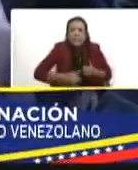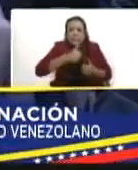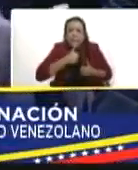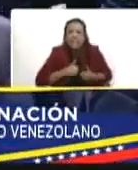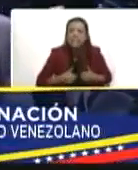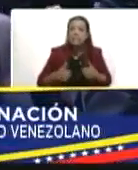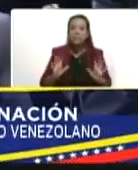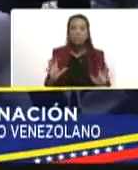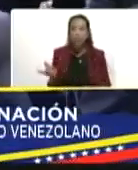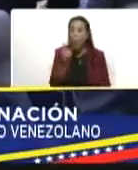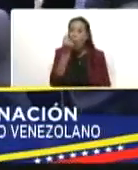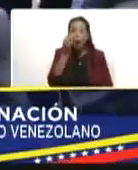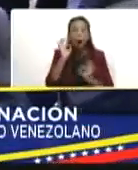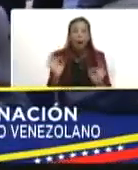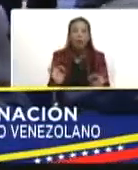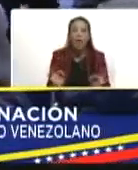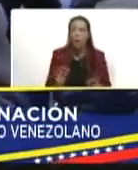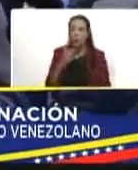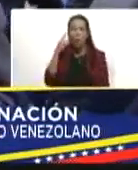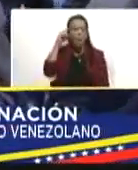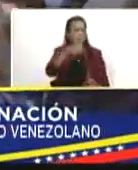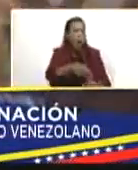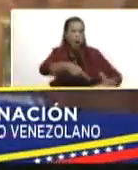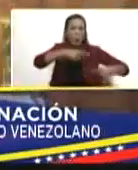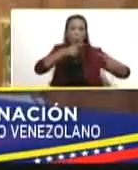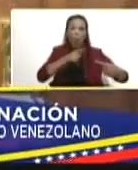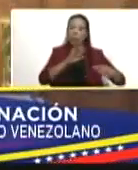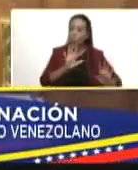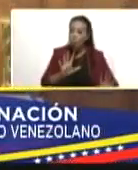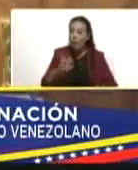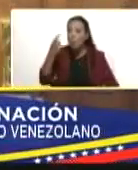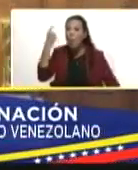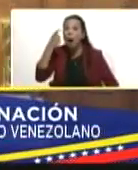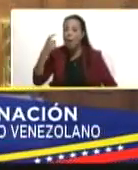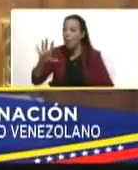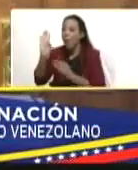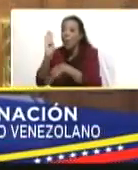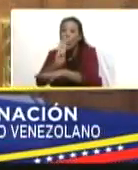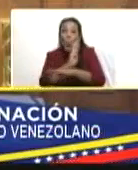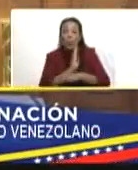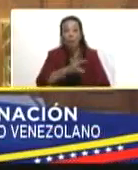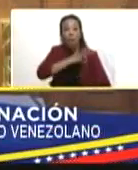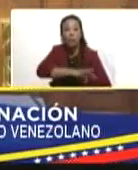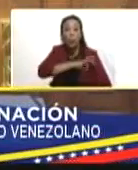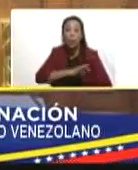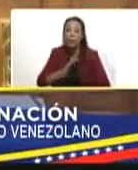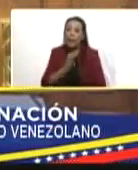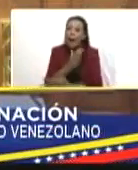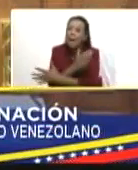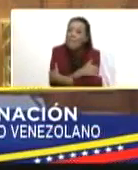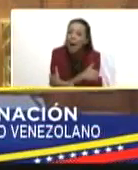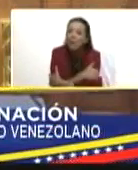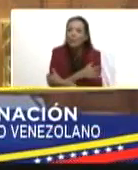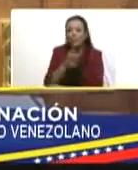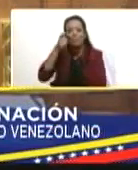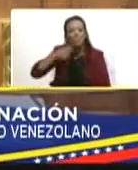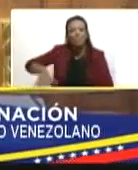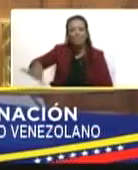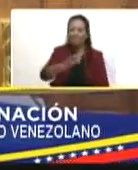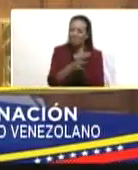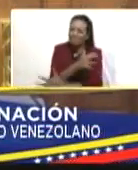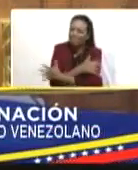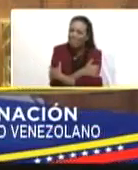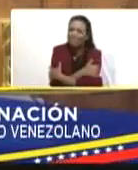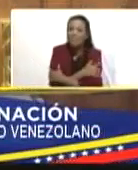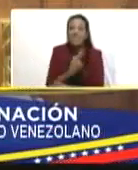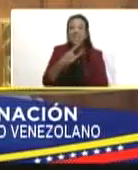desistimos jamás en la misión de garantizar la protección y el abrazo a nuestro pueblo